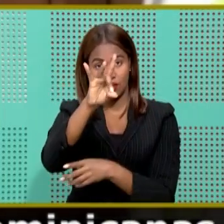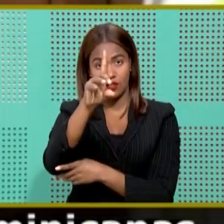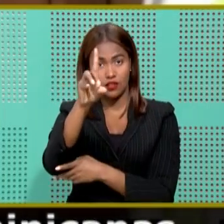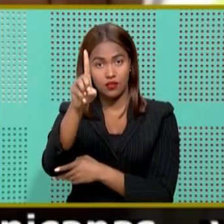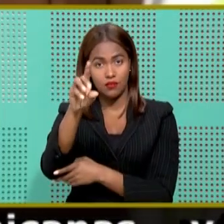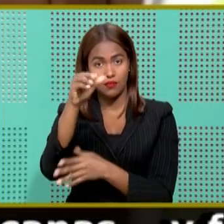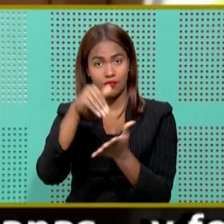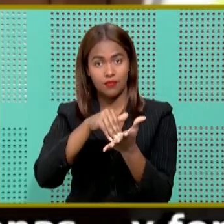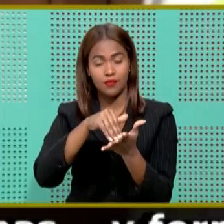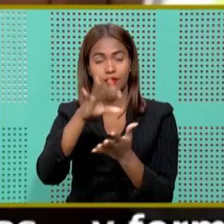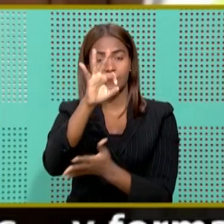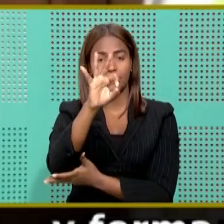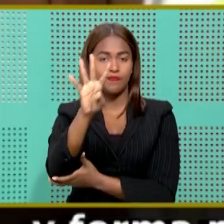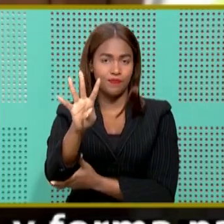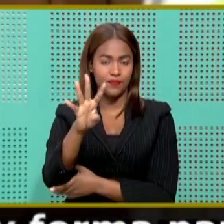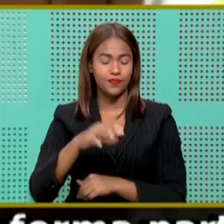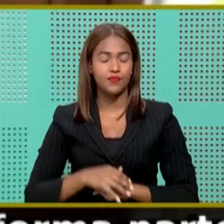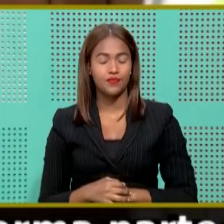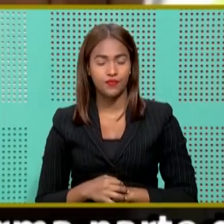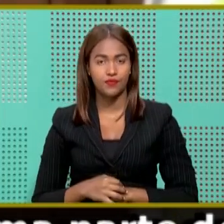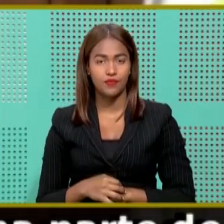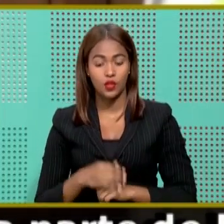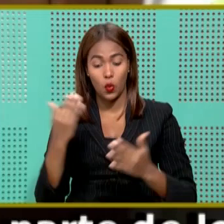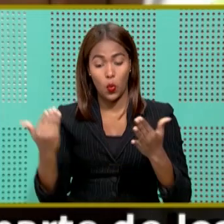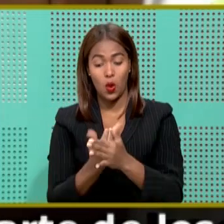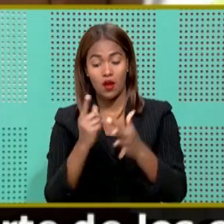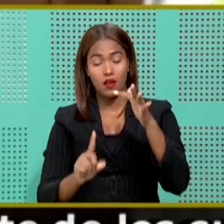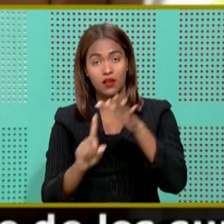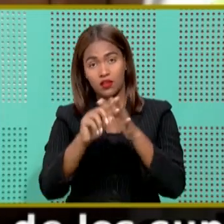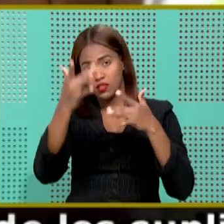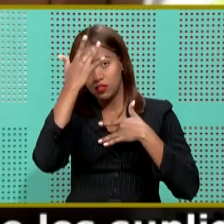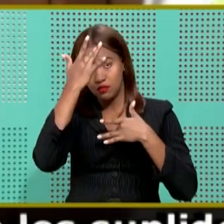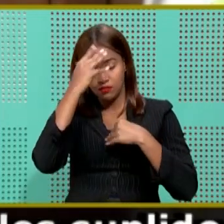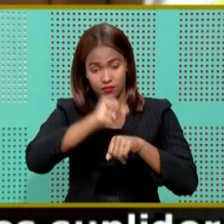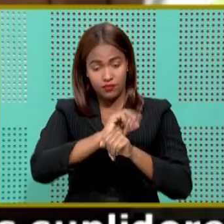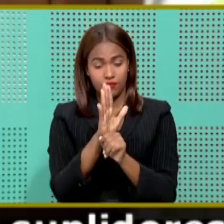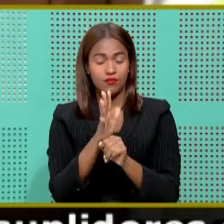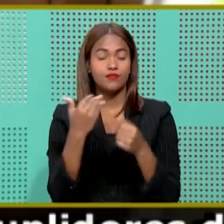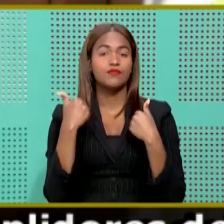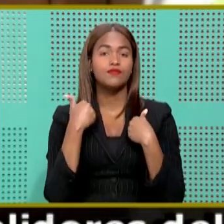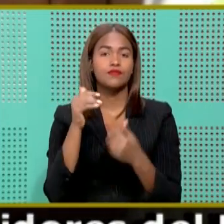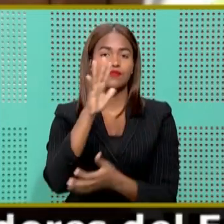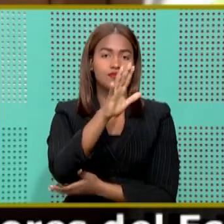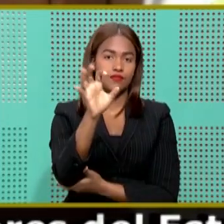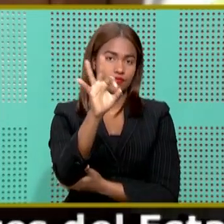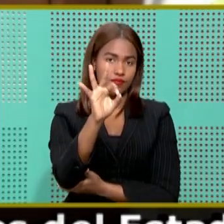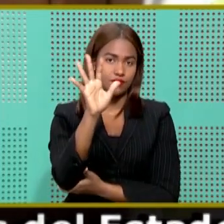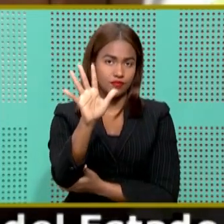81.094. Los casos nuevos para el día de hoy 595,